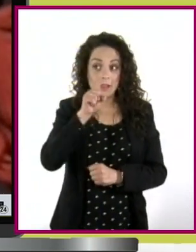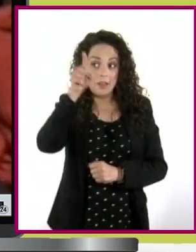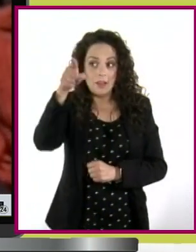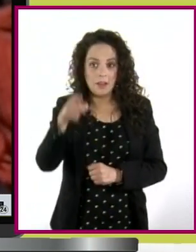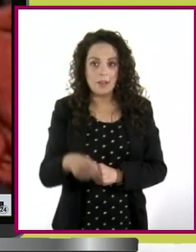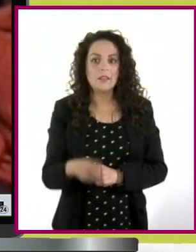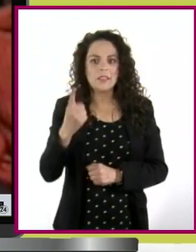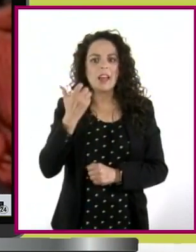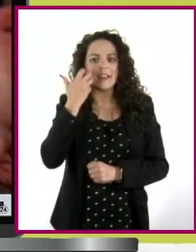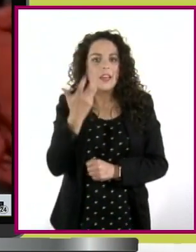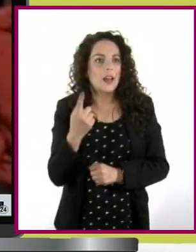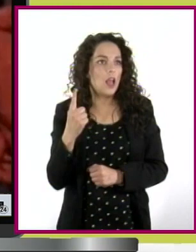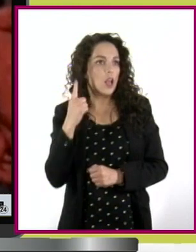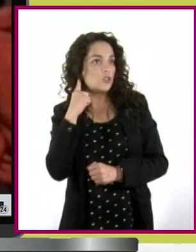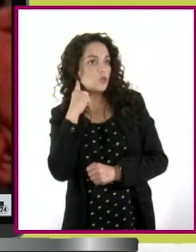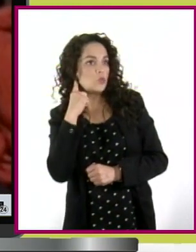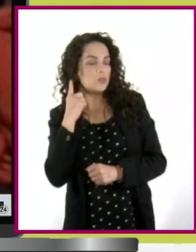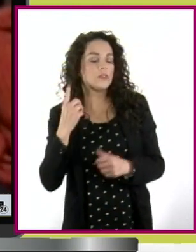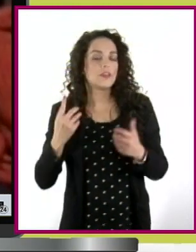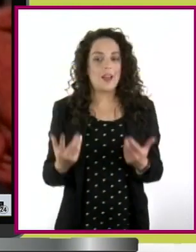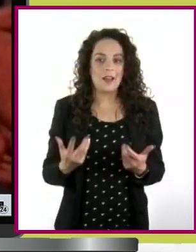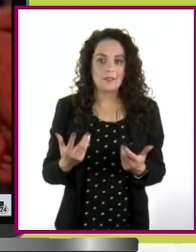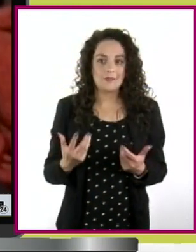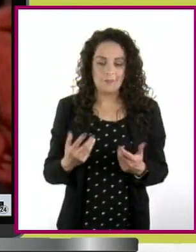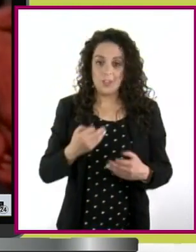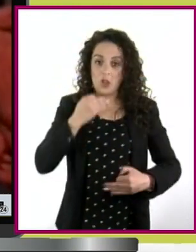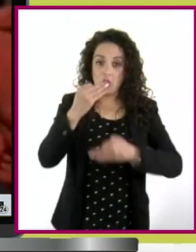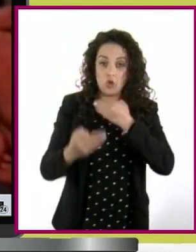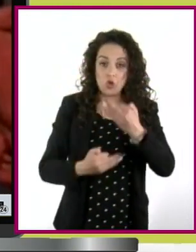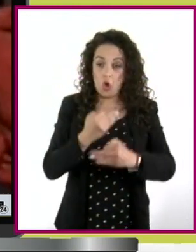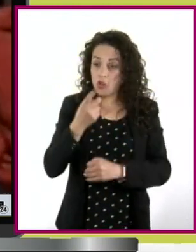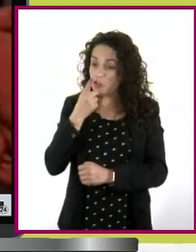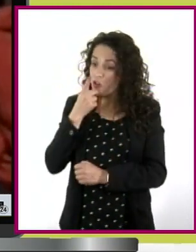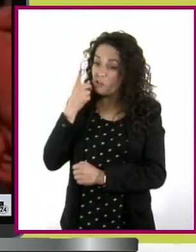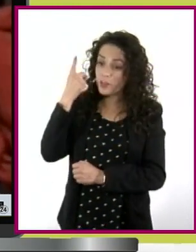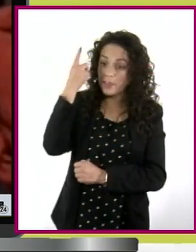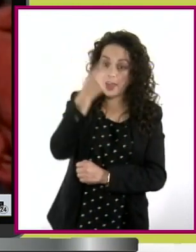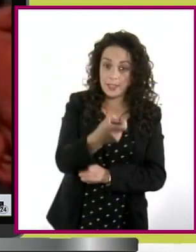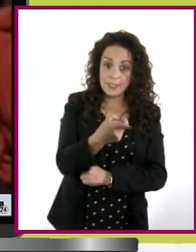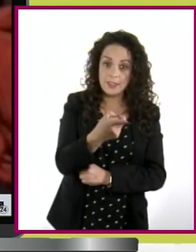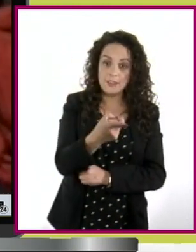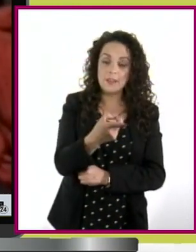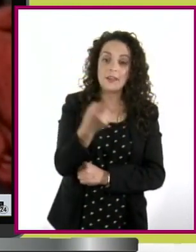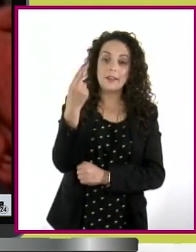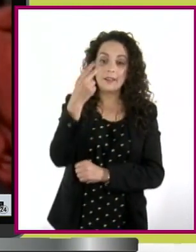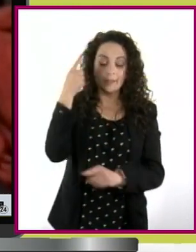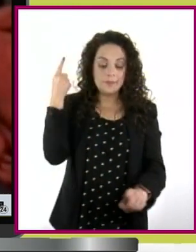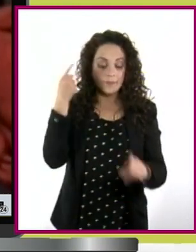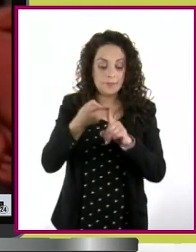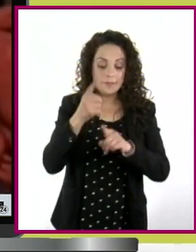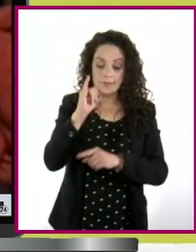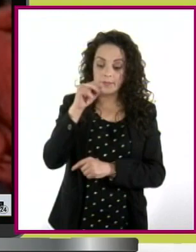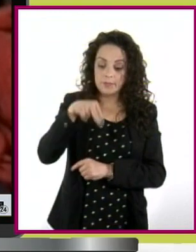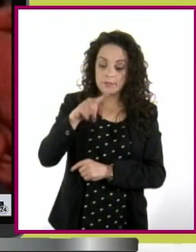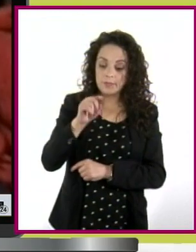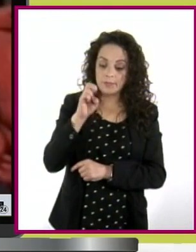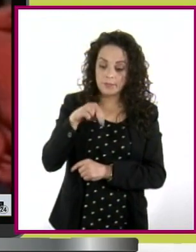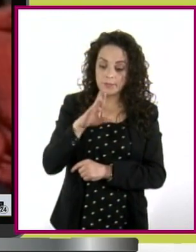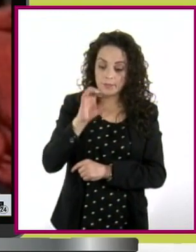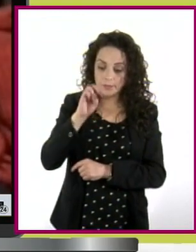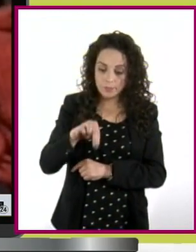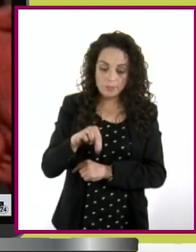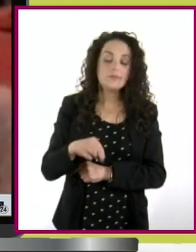decir, el receptor. Todo lo que te dicen tiene que ser enmarcado en esa intención, la intención de hablar y de